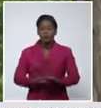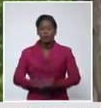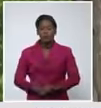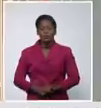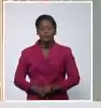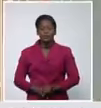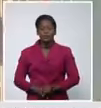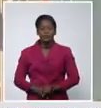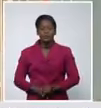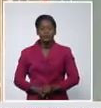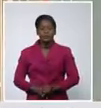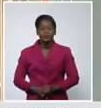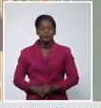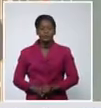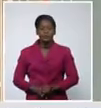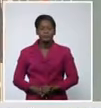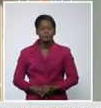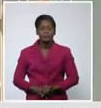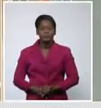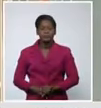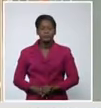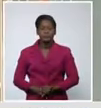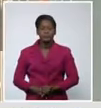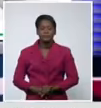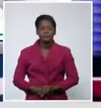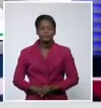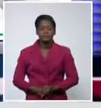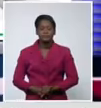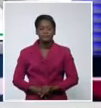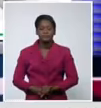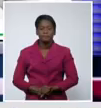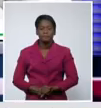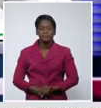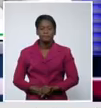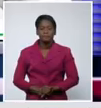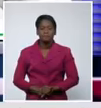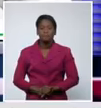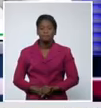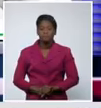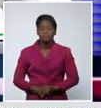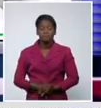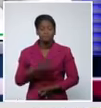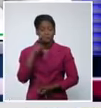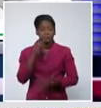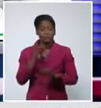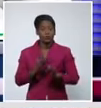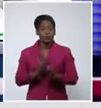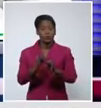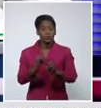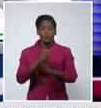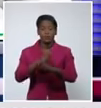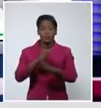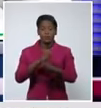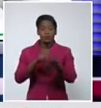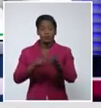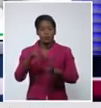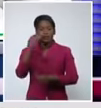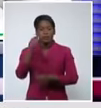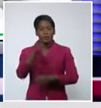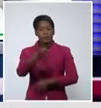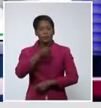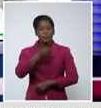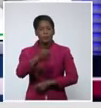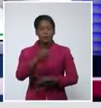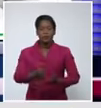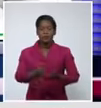Castellanos Cabreja, Sistema Informativo de la Televisión Cubana. Bueno, ya vimos este reporte gracias a nuestros periodistas en